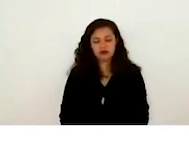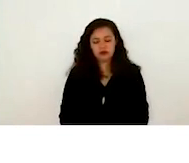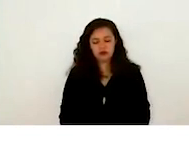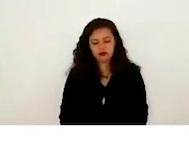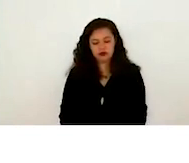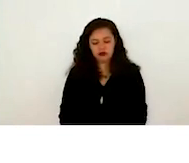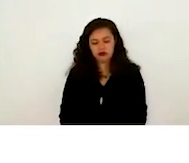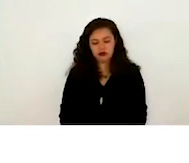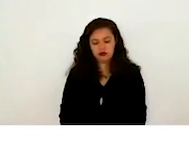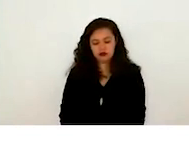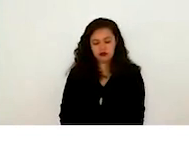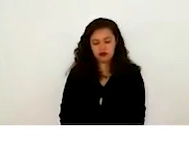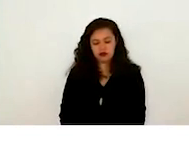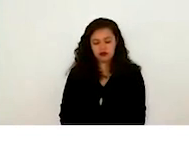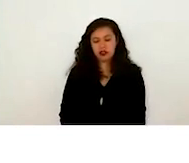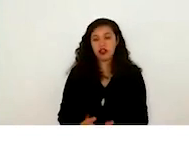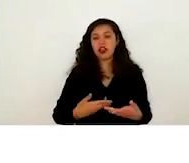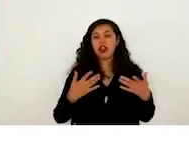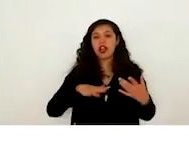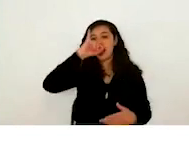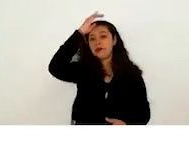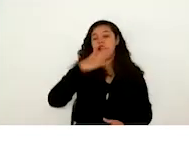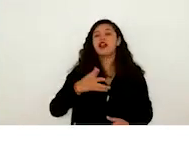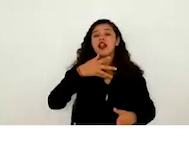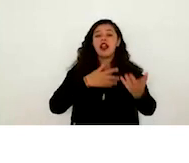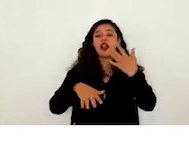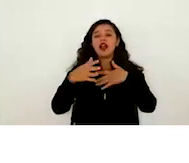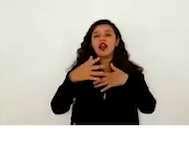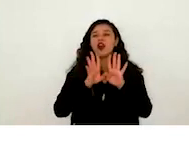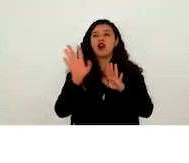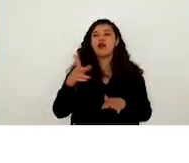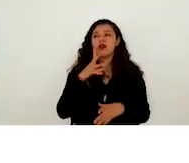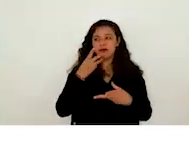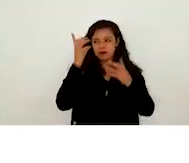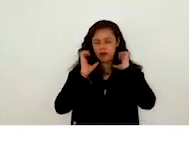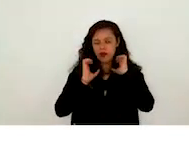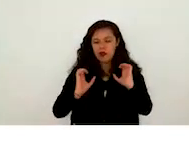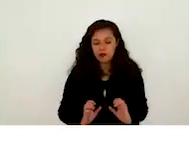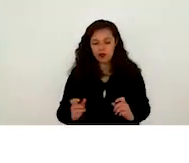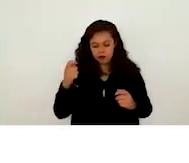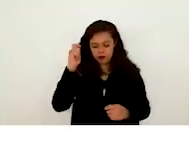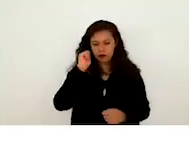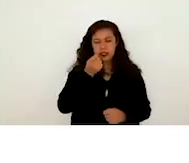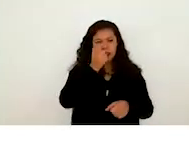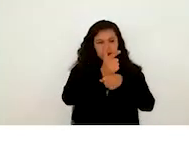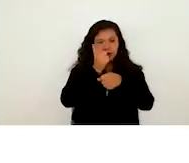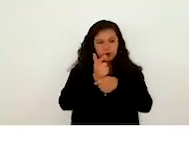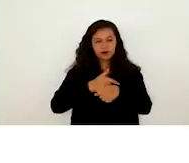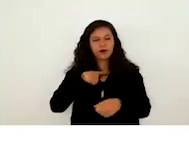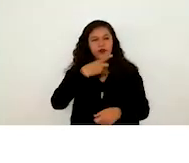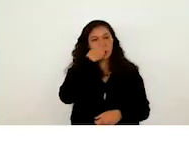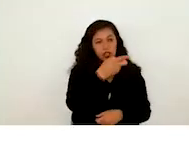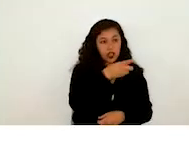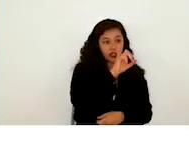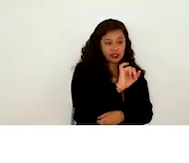y ahorita vamos a ver lo que es el lenguaje no verbal que es muy importante que lo que estoy diciendo con lo que no estoy